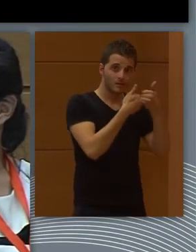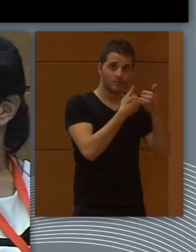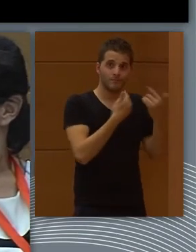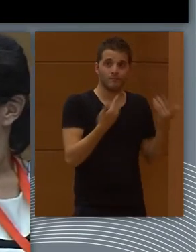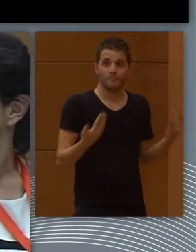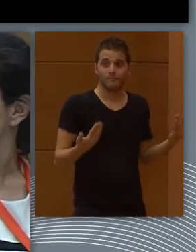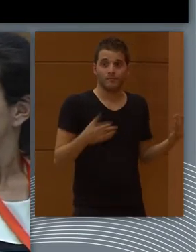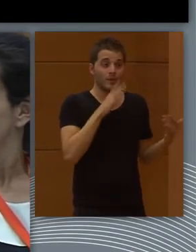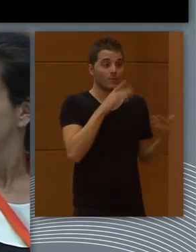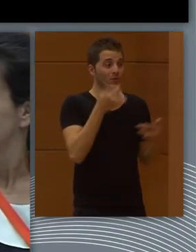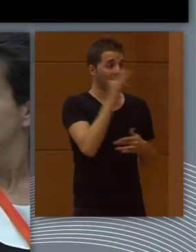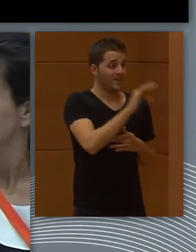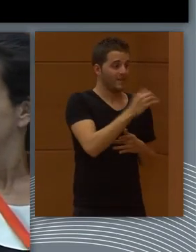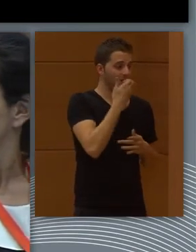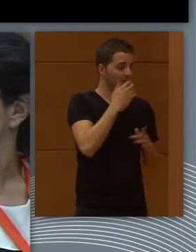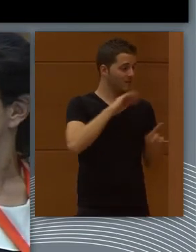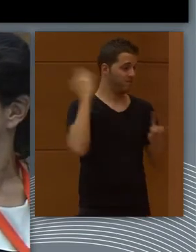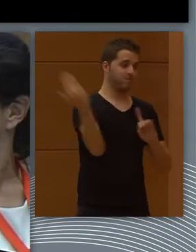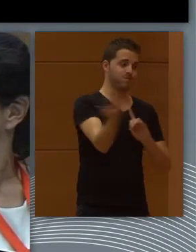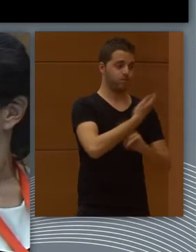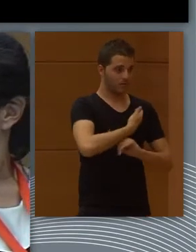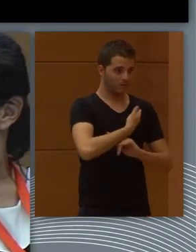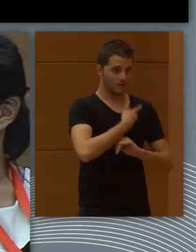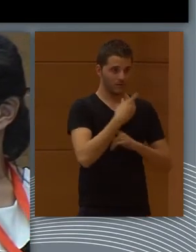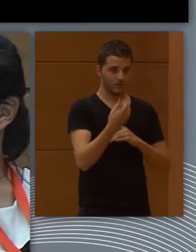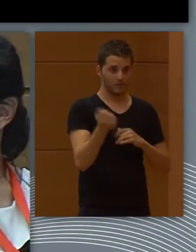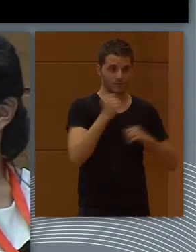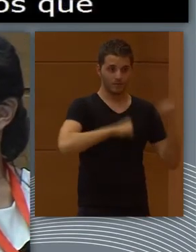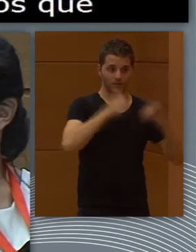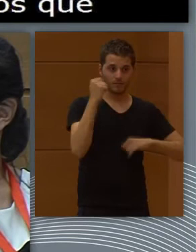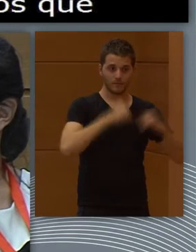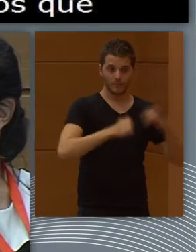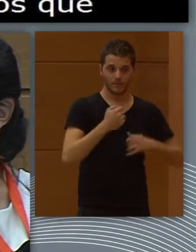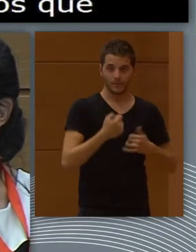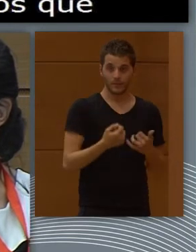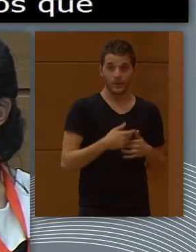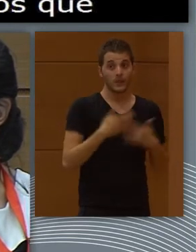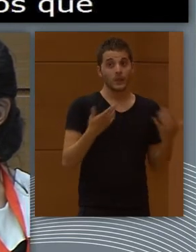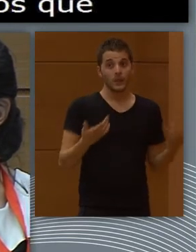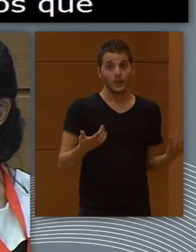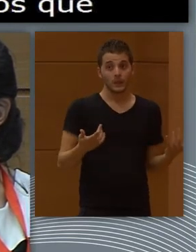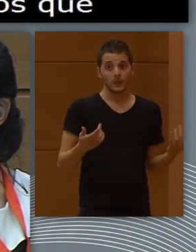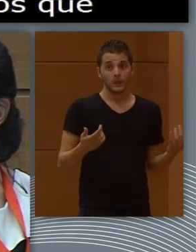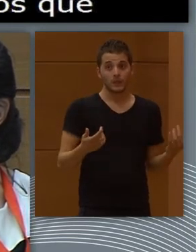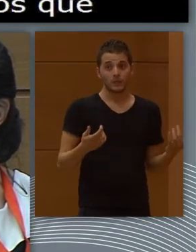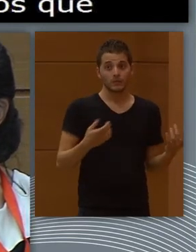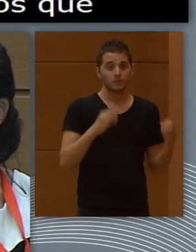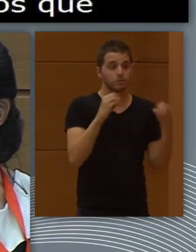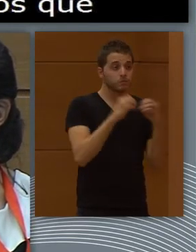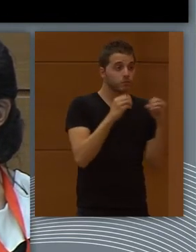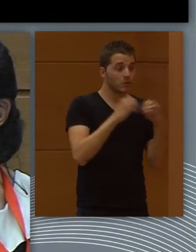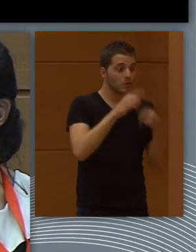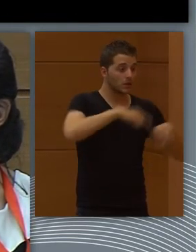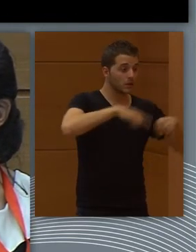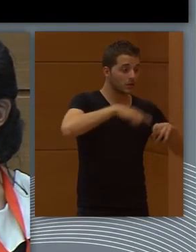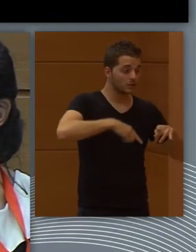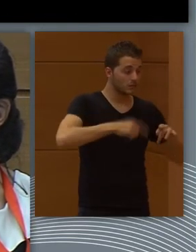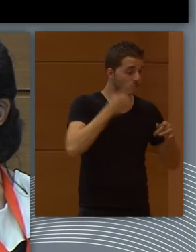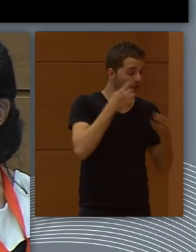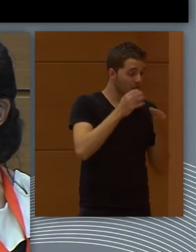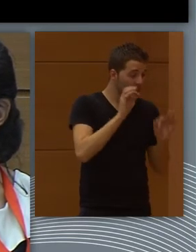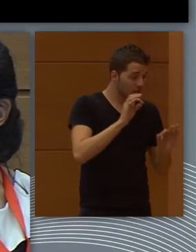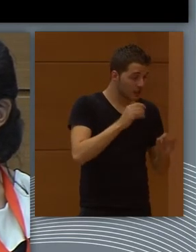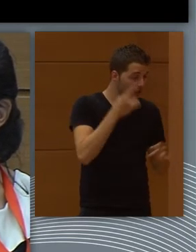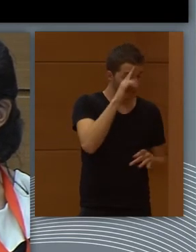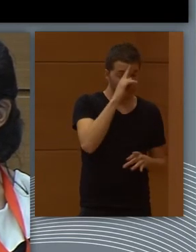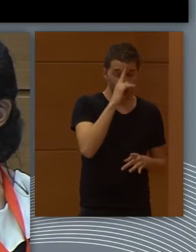además, si no, nos hacen mucho daño. Eso por una parte. Luego lo de Google Transit, yo no conozco el tema en detalle. Desde luego, nosotros,